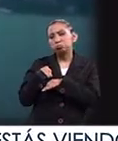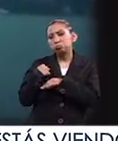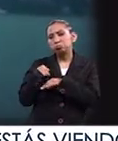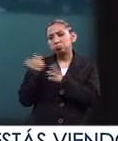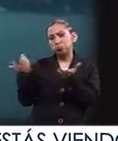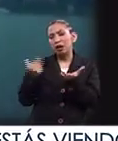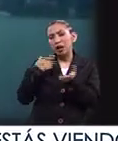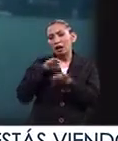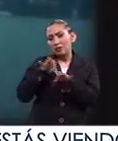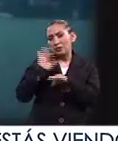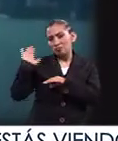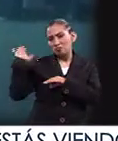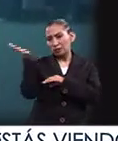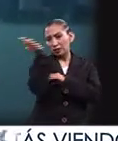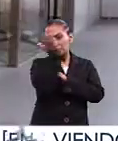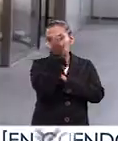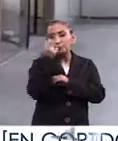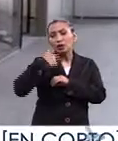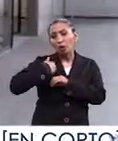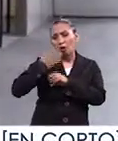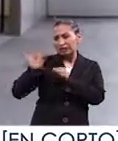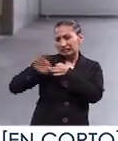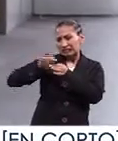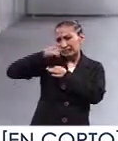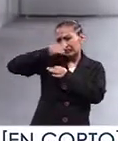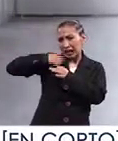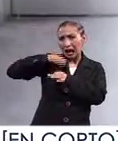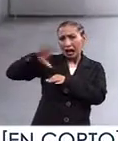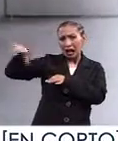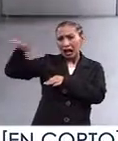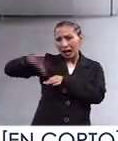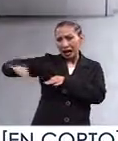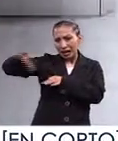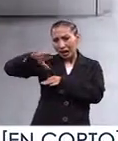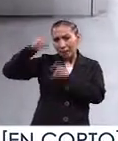en una época trabajé de mesero, me tocaba muy cerca